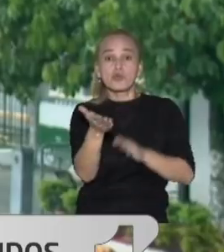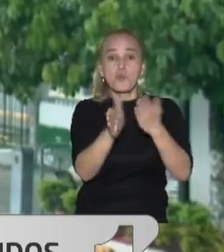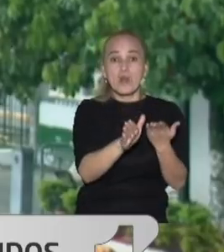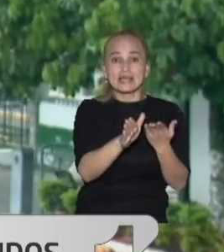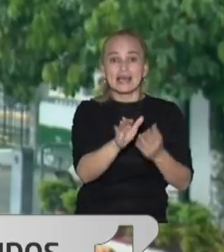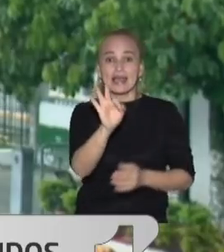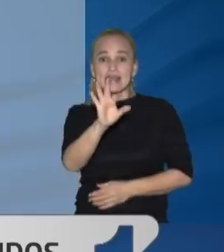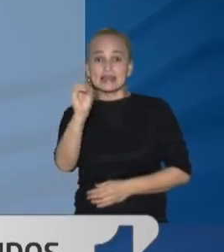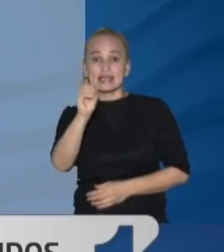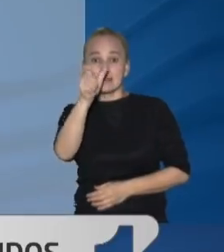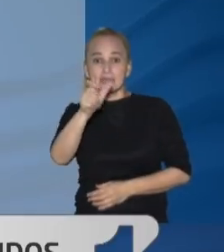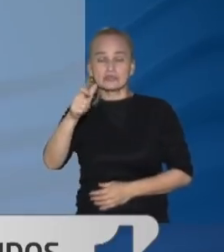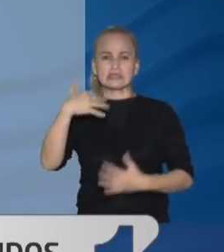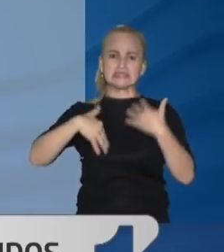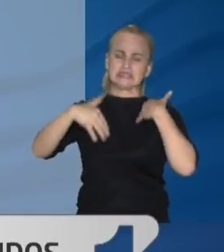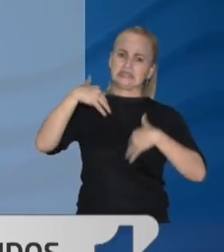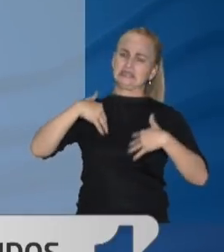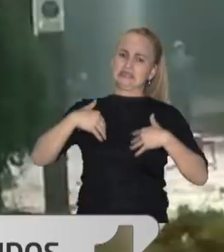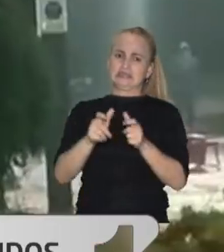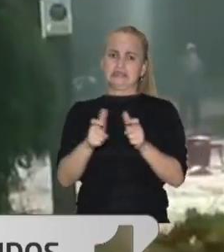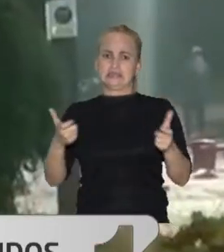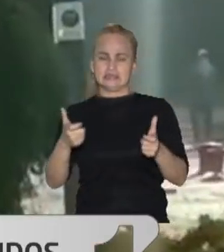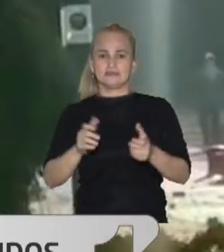resultaron heridas.